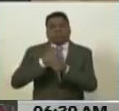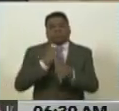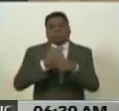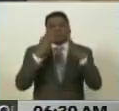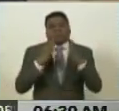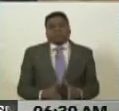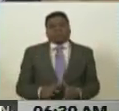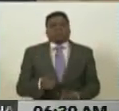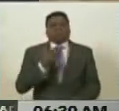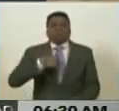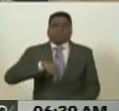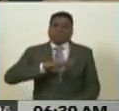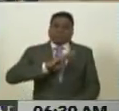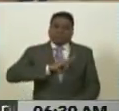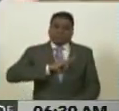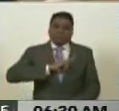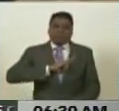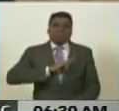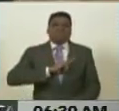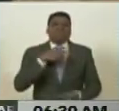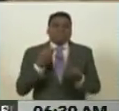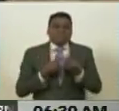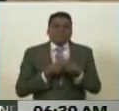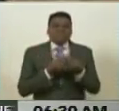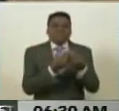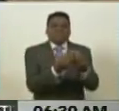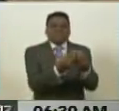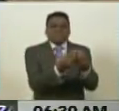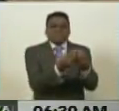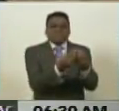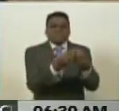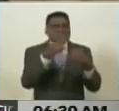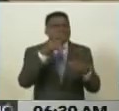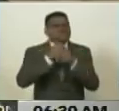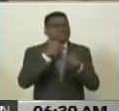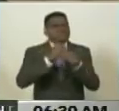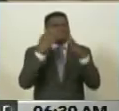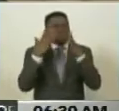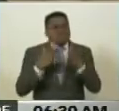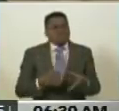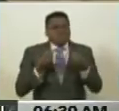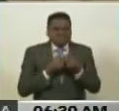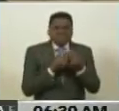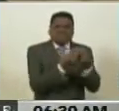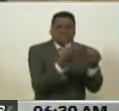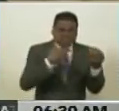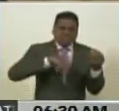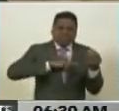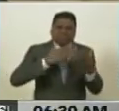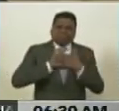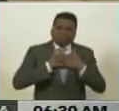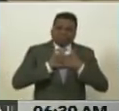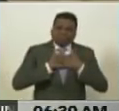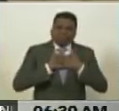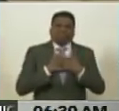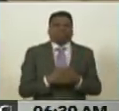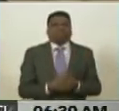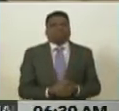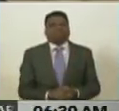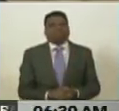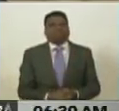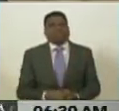de clase, que somos nosotros y por tal razón aplica medidas de este tipo que para algunos pues ya salieron por ahí en algunos lugares a decir eh que les